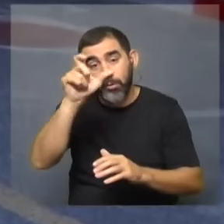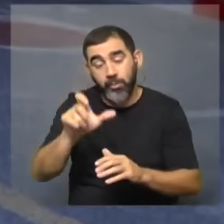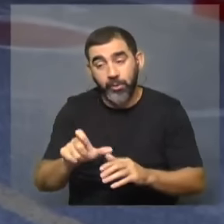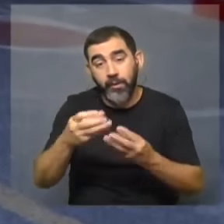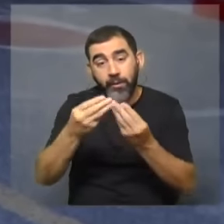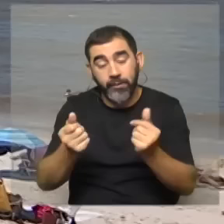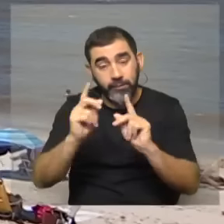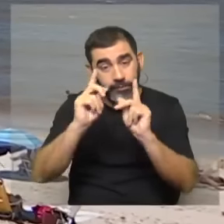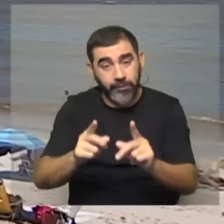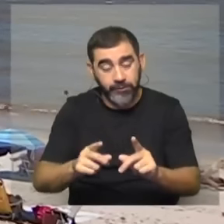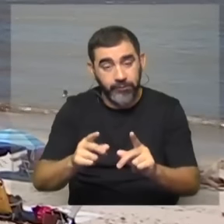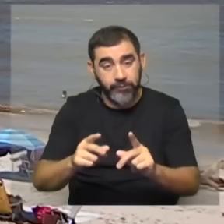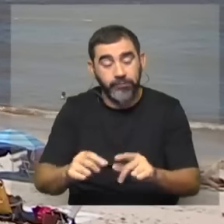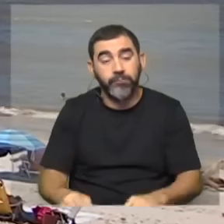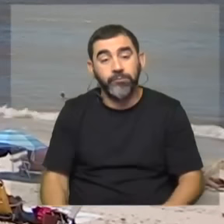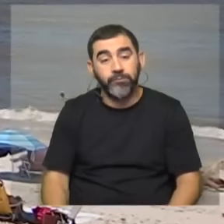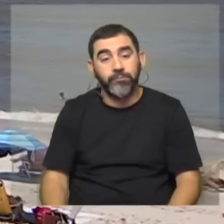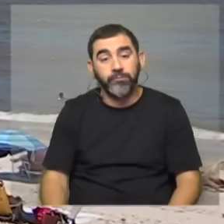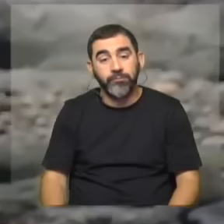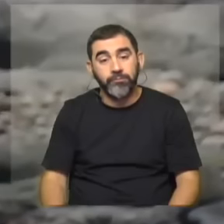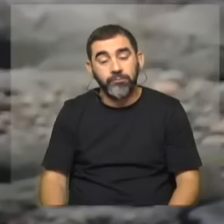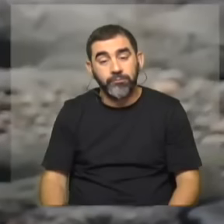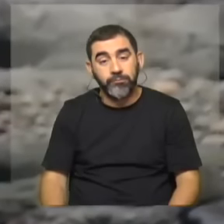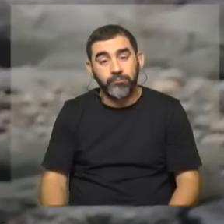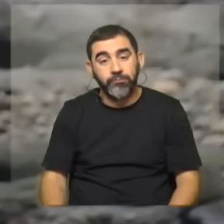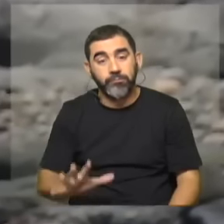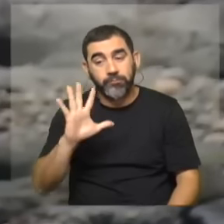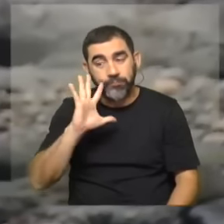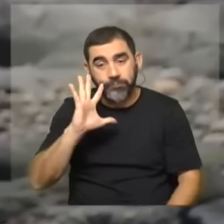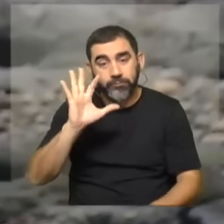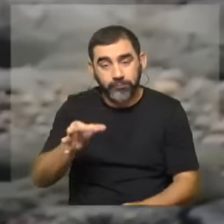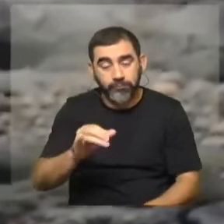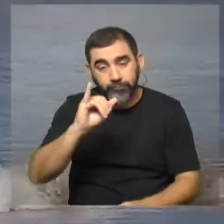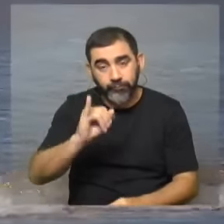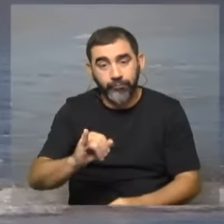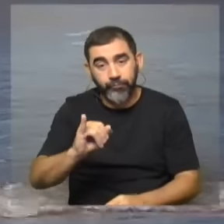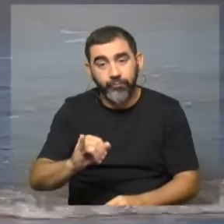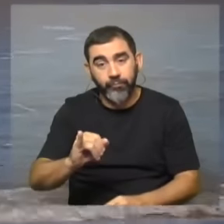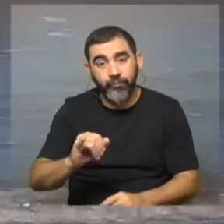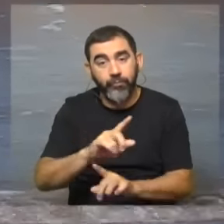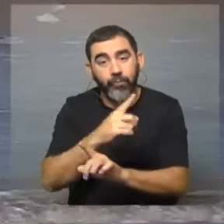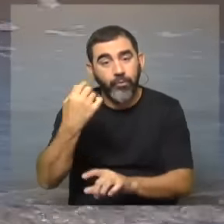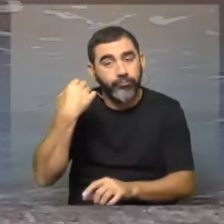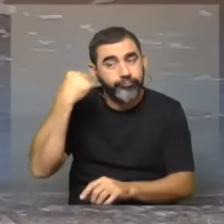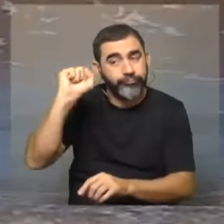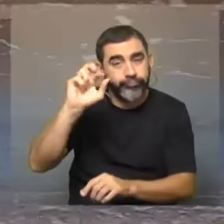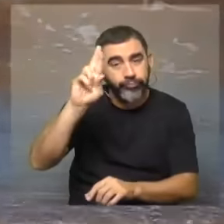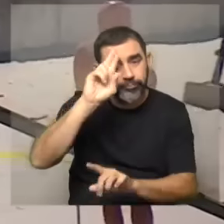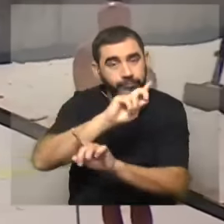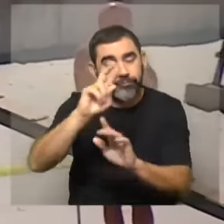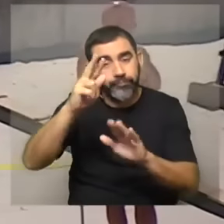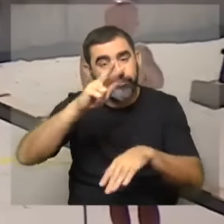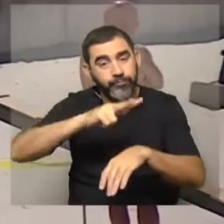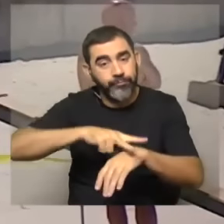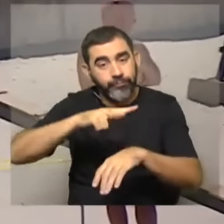encuentra desaparecida estamos notando de que son por no haber respetado las recomendaciones que